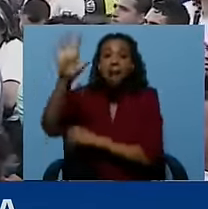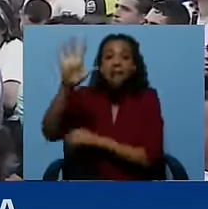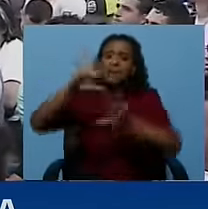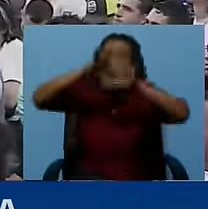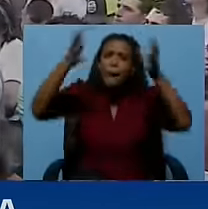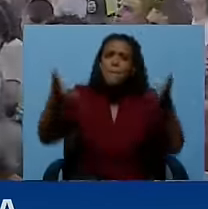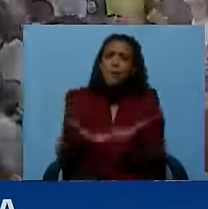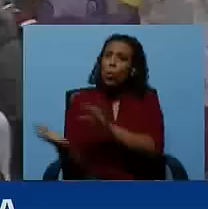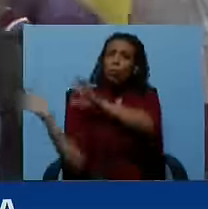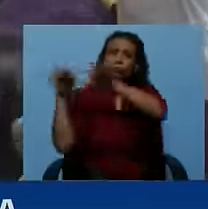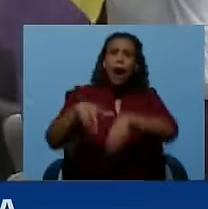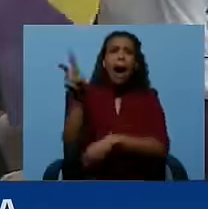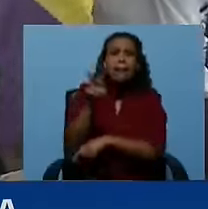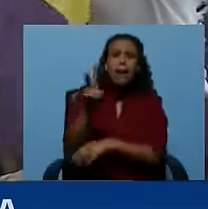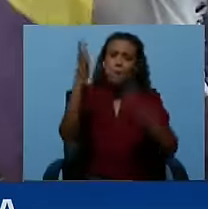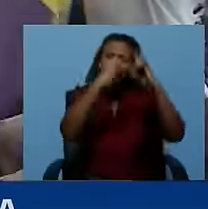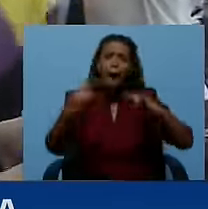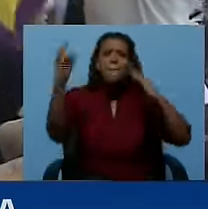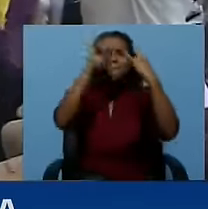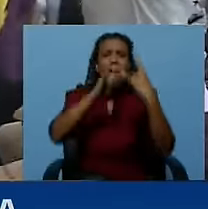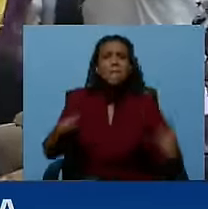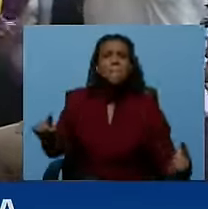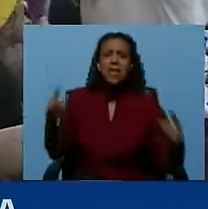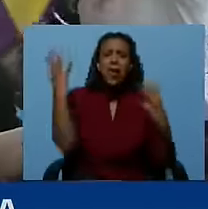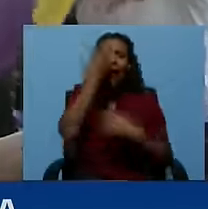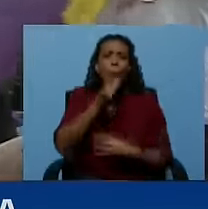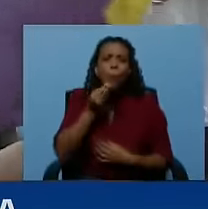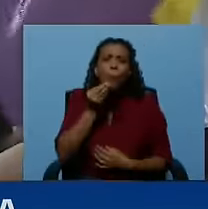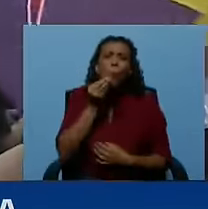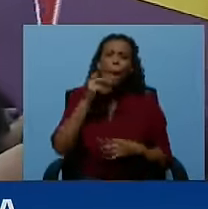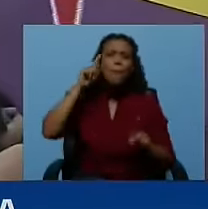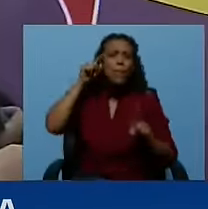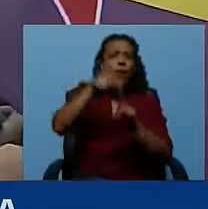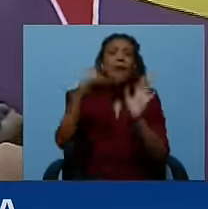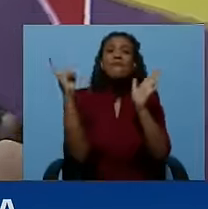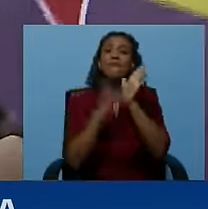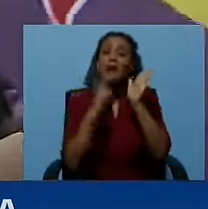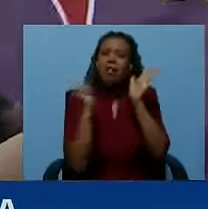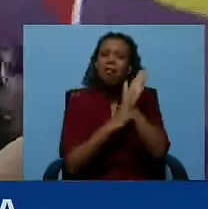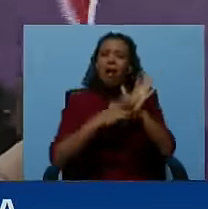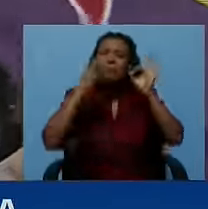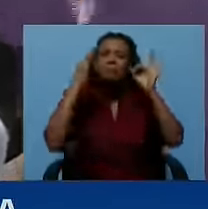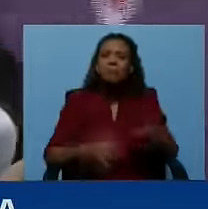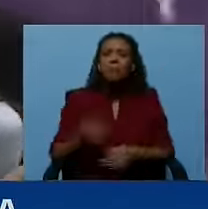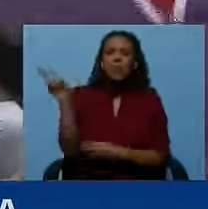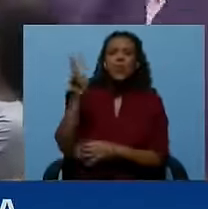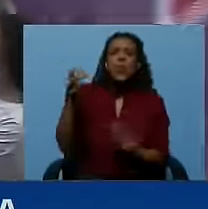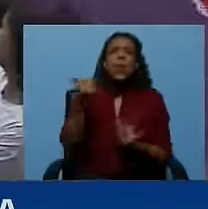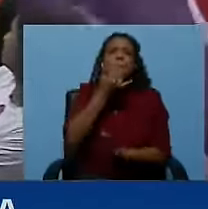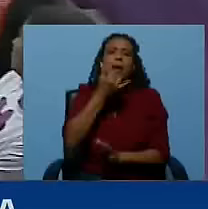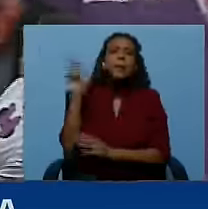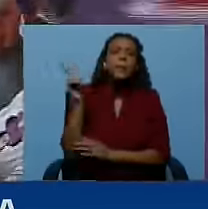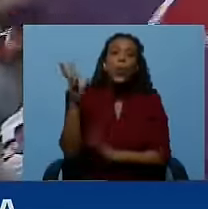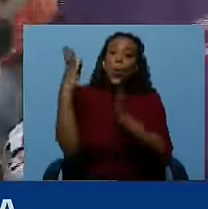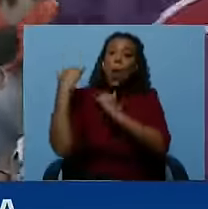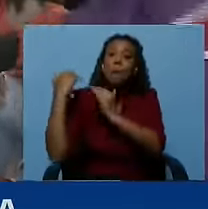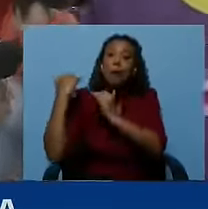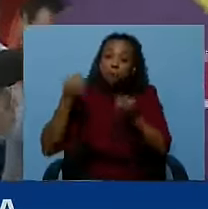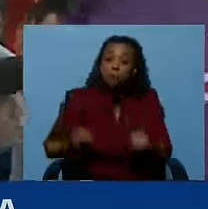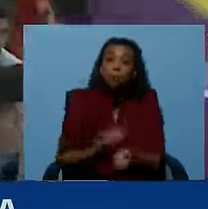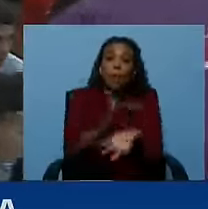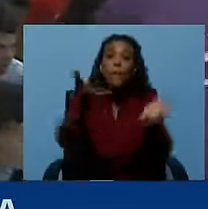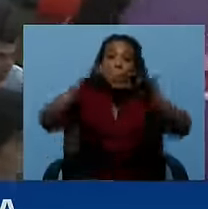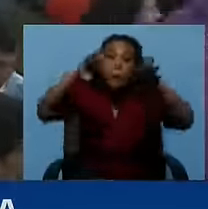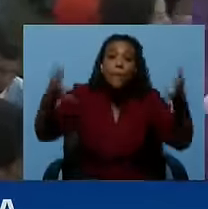mundo entero, a campamentos juveniles por la verdad de Venezuela, por la esperanza del